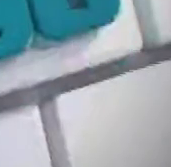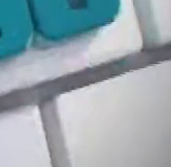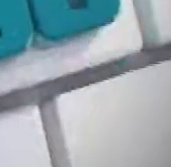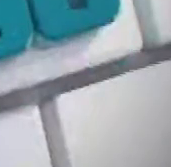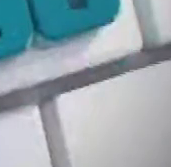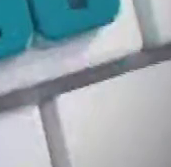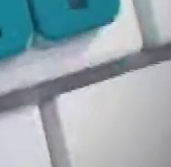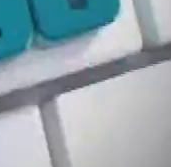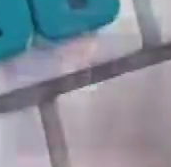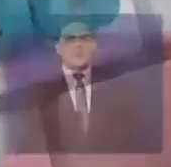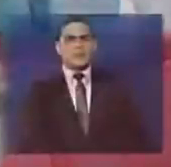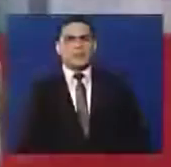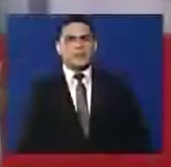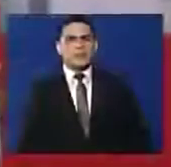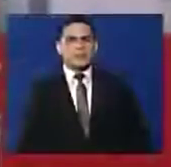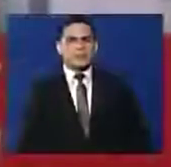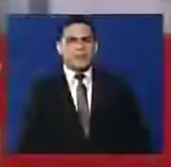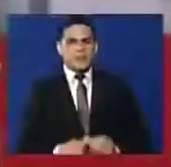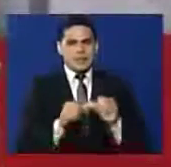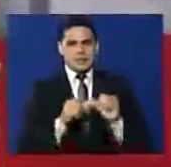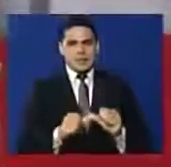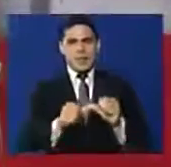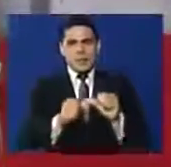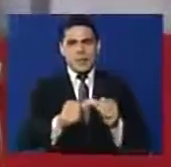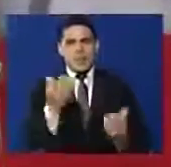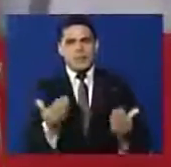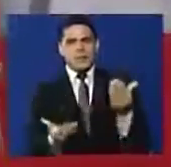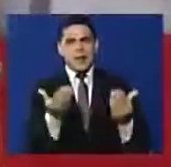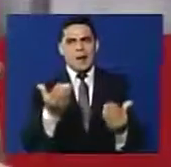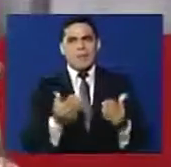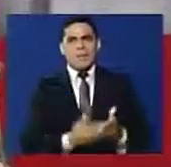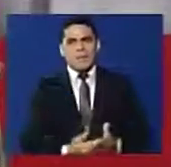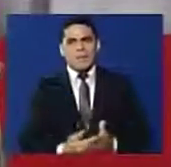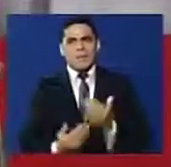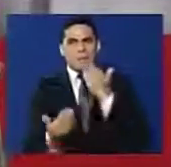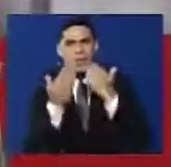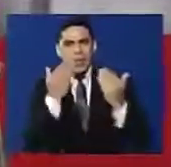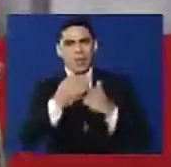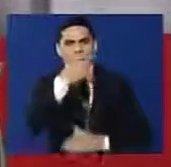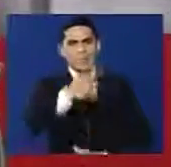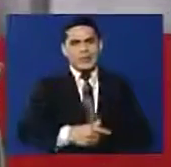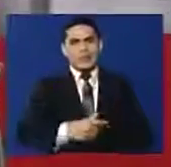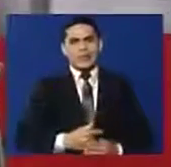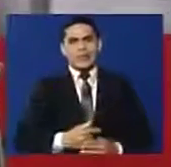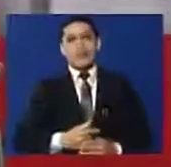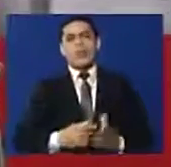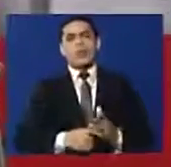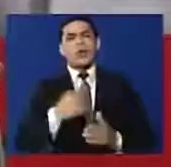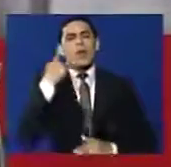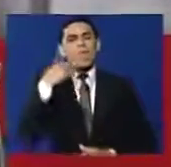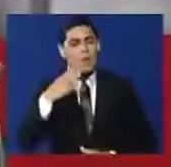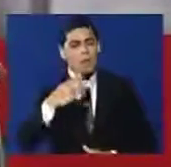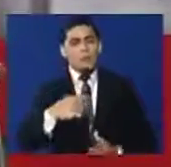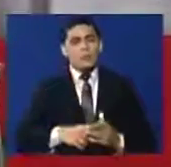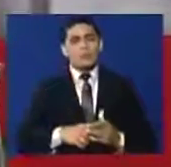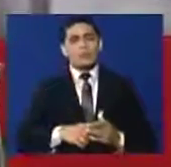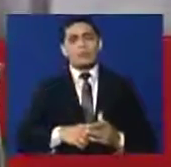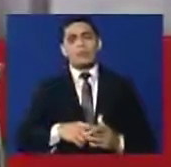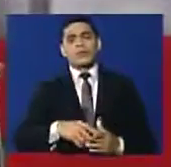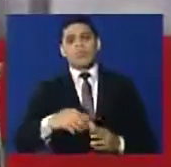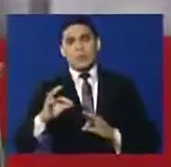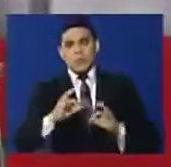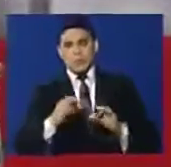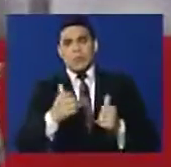Continuamos en Contrapeso con el actor y cantante,